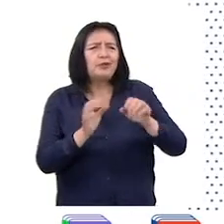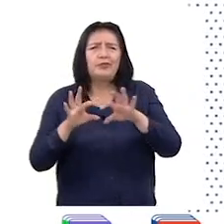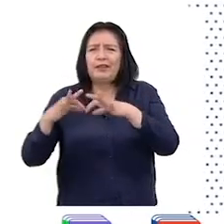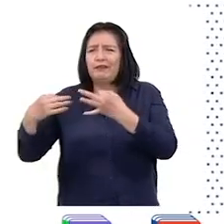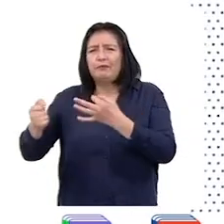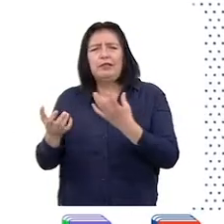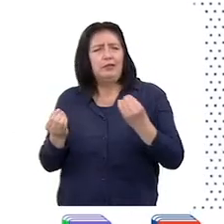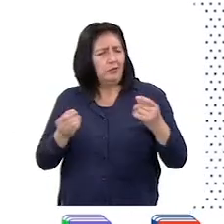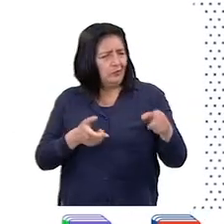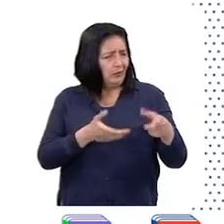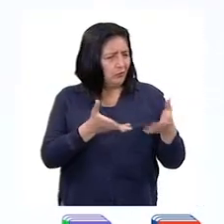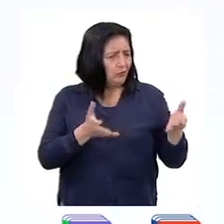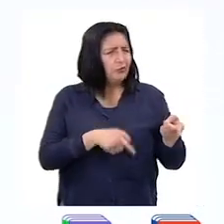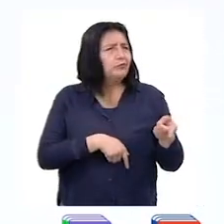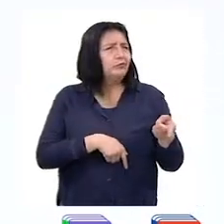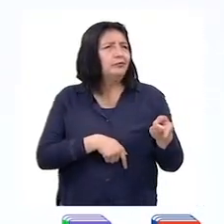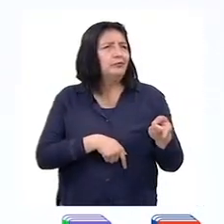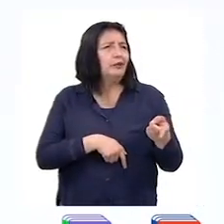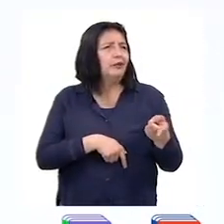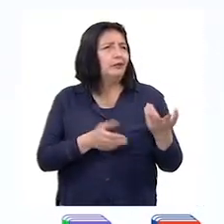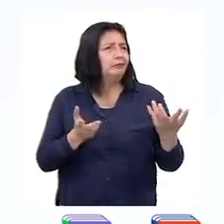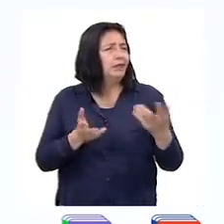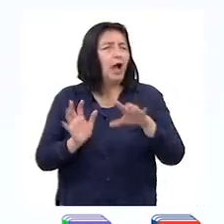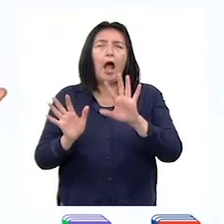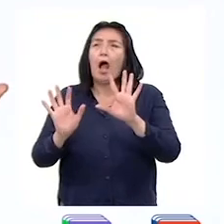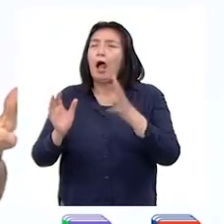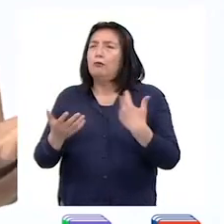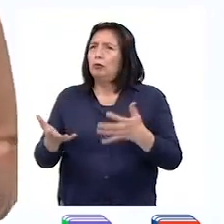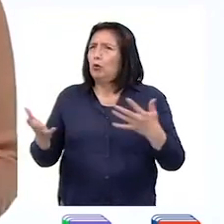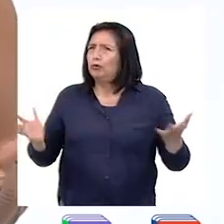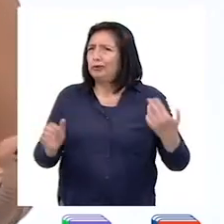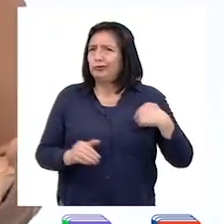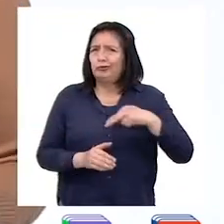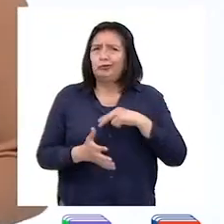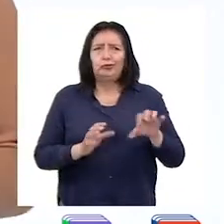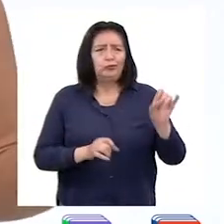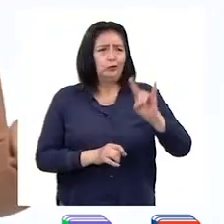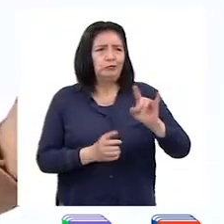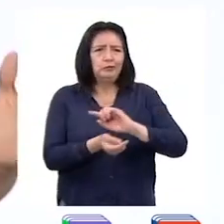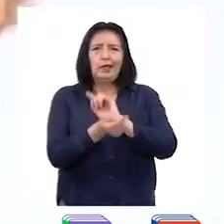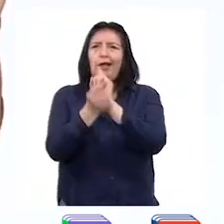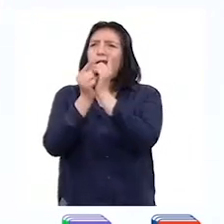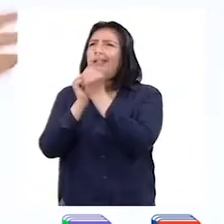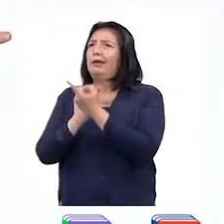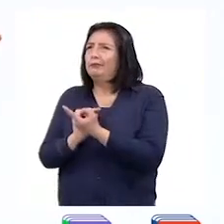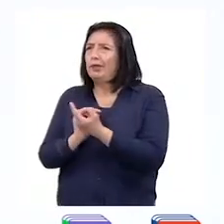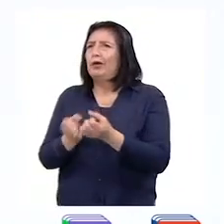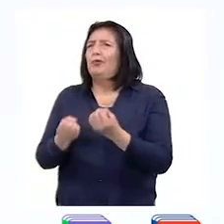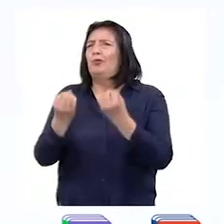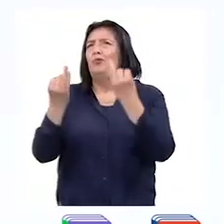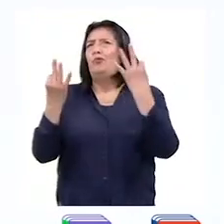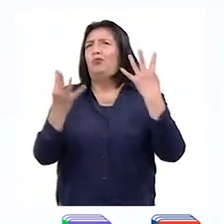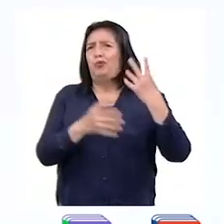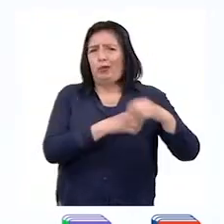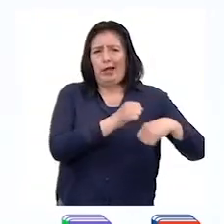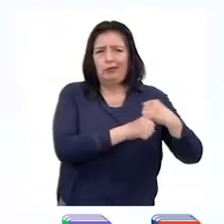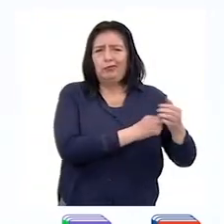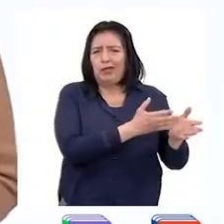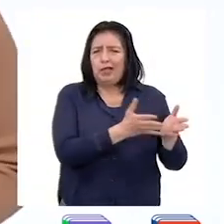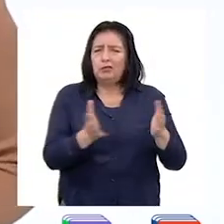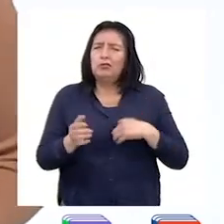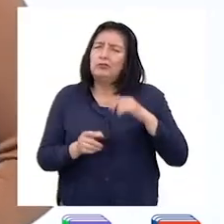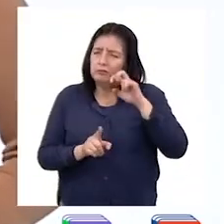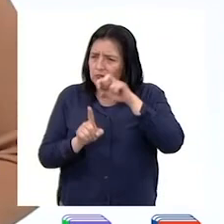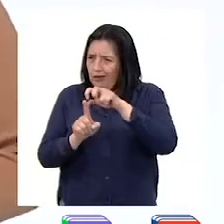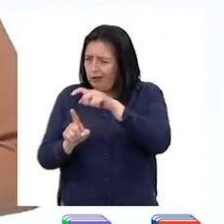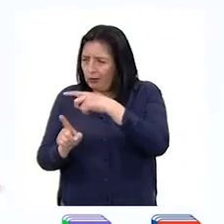relación con ellos. ¡Wow! Muchos de los objetos que usamos hoy han cambiado muchísimo a través de los años. Descubrirlos juntas